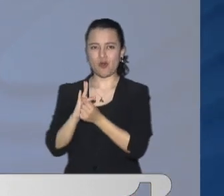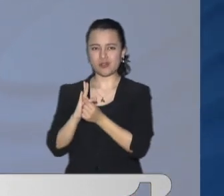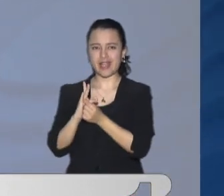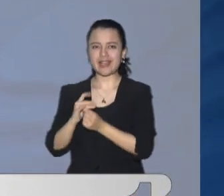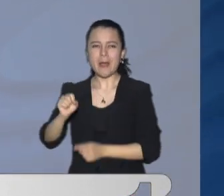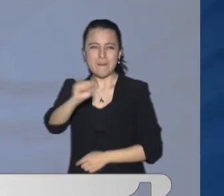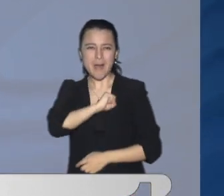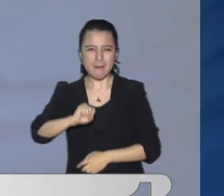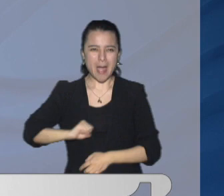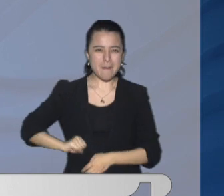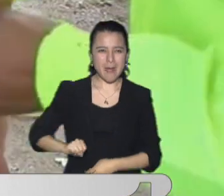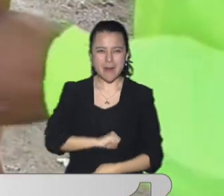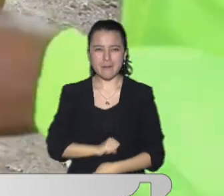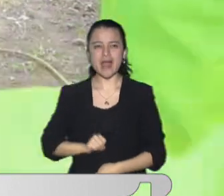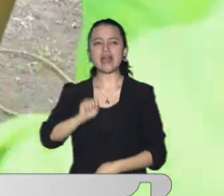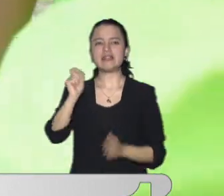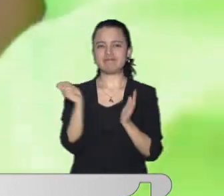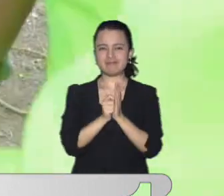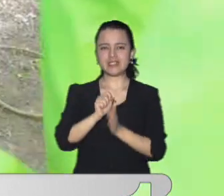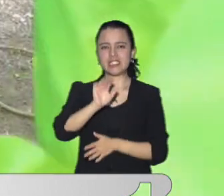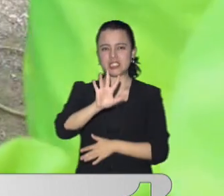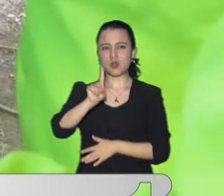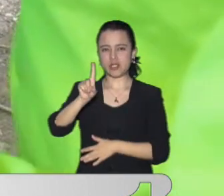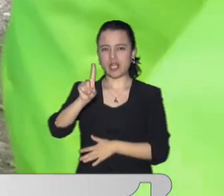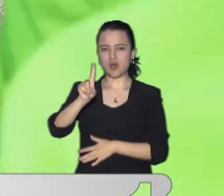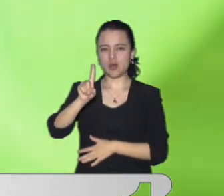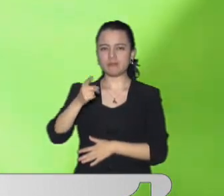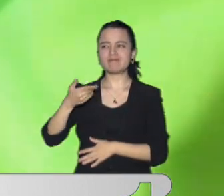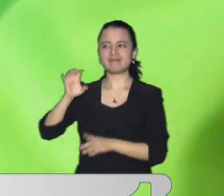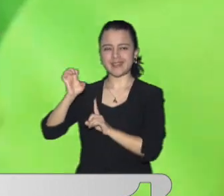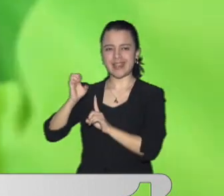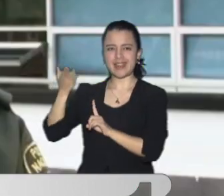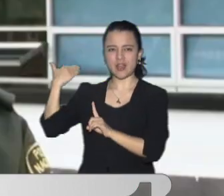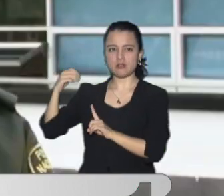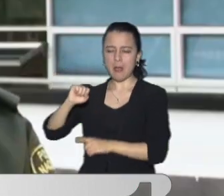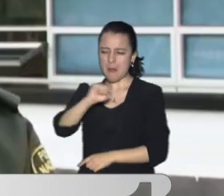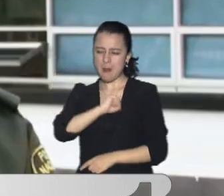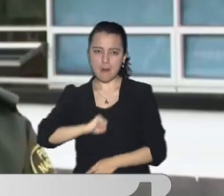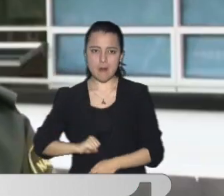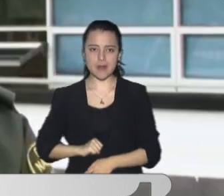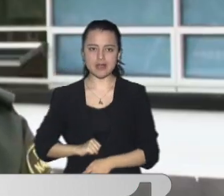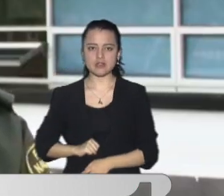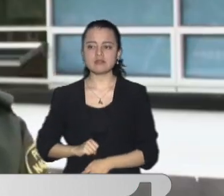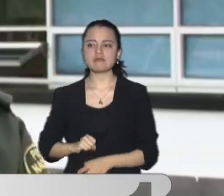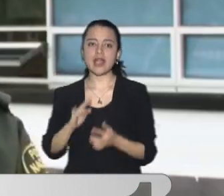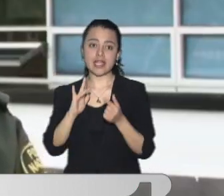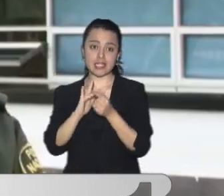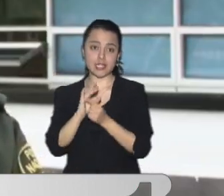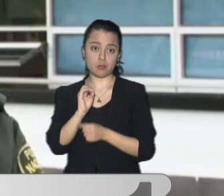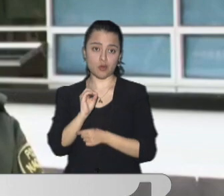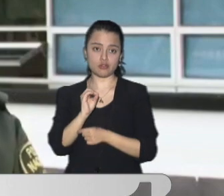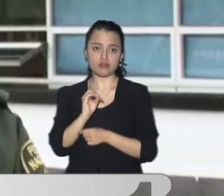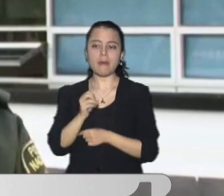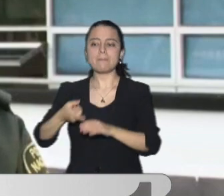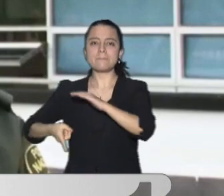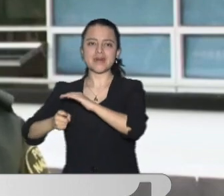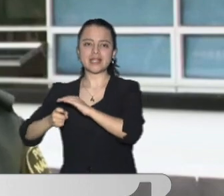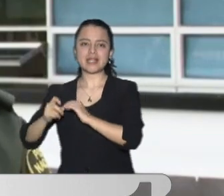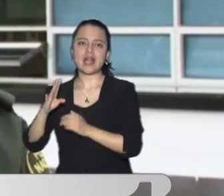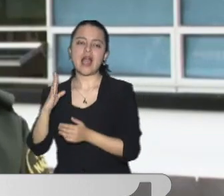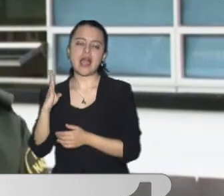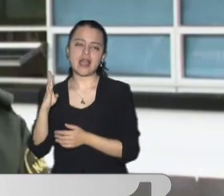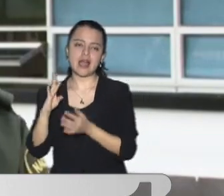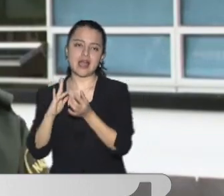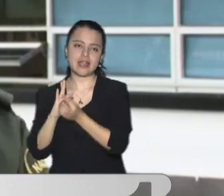puñaladas el pasado mes de enero en el oriente de la ciudad. El individuo acusado del homicidio de la señora Lucy Janel Landazuri ya